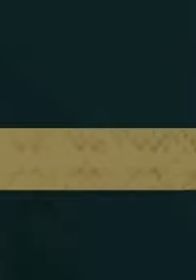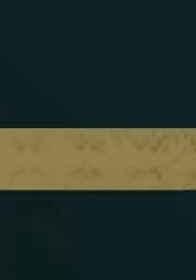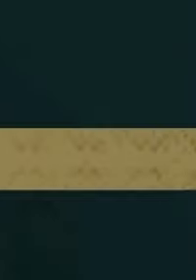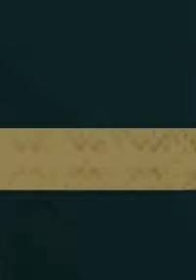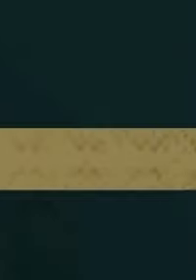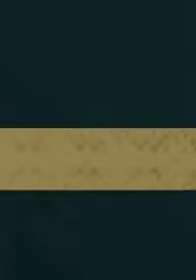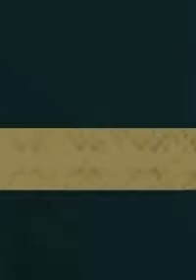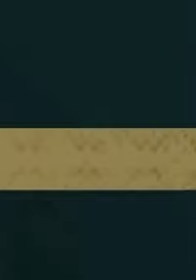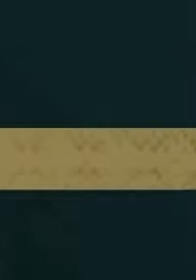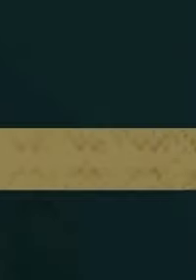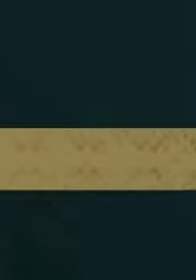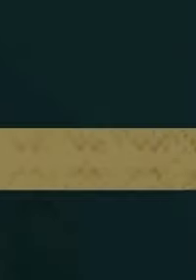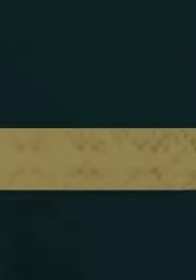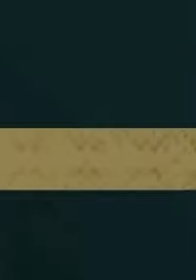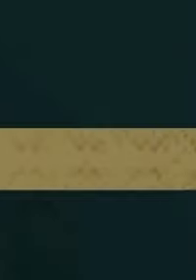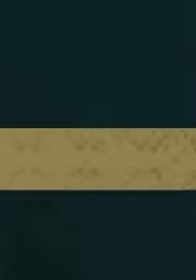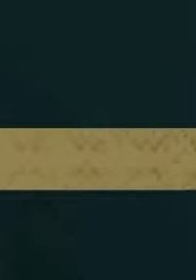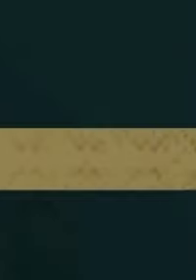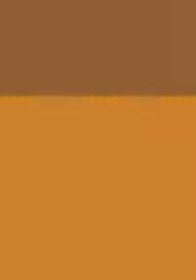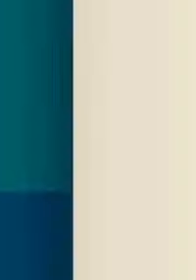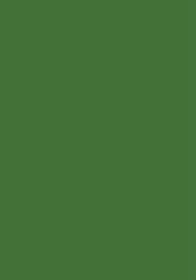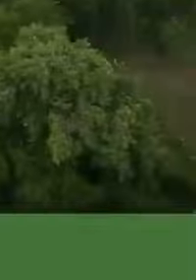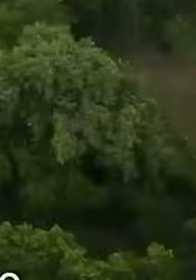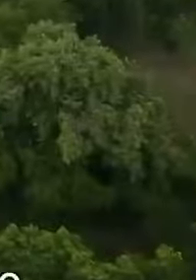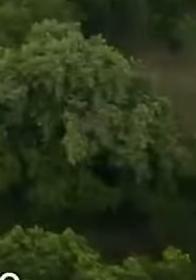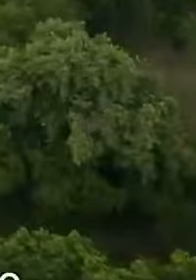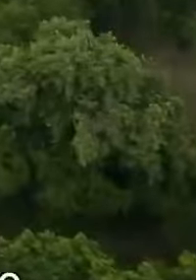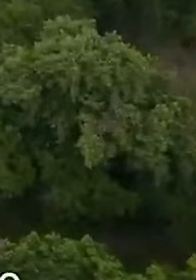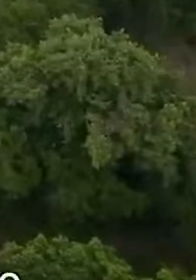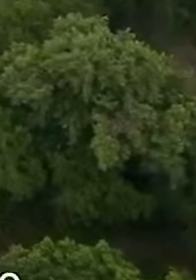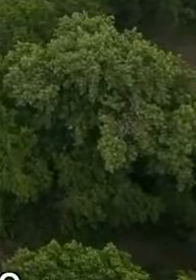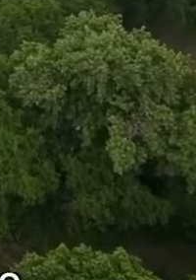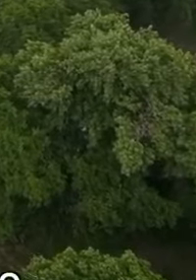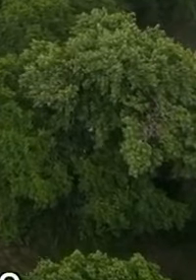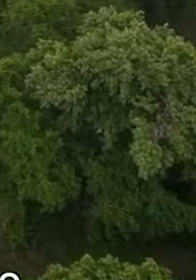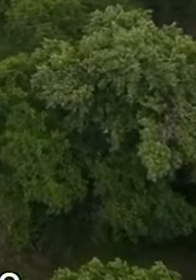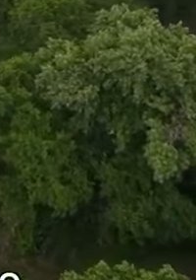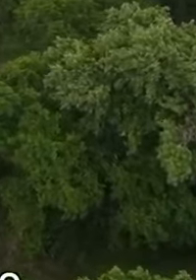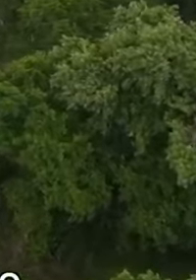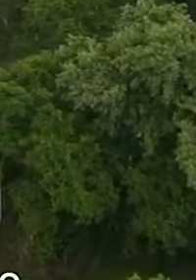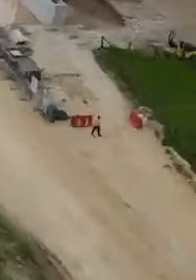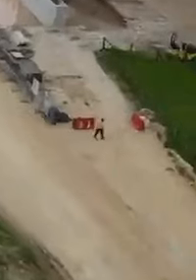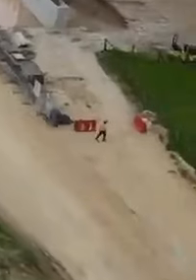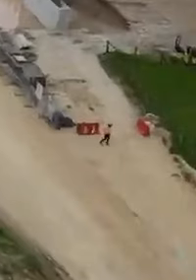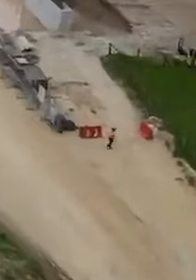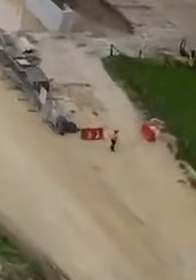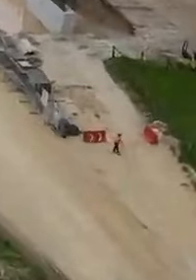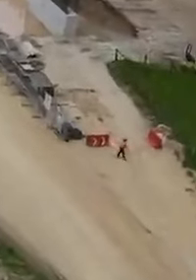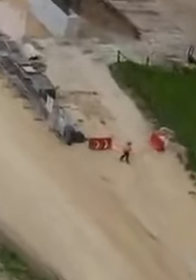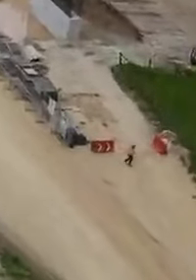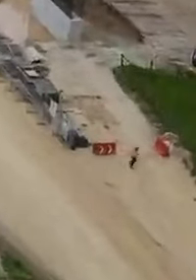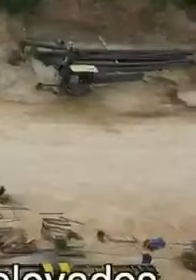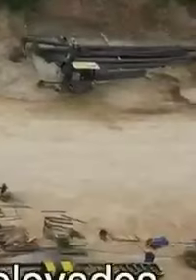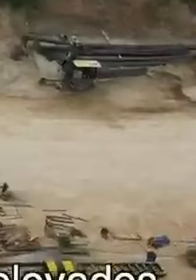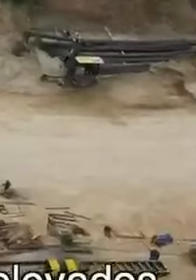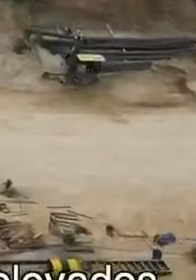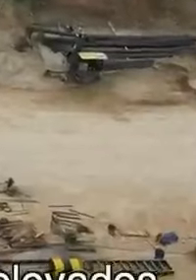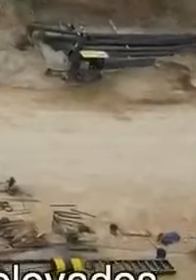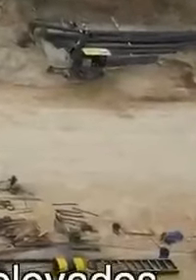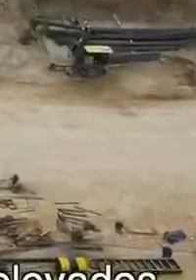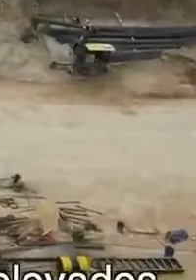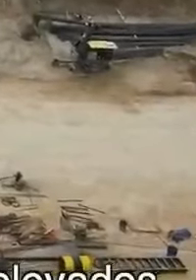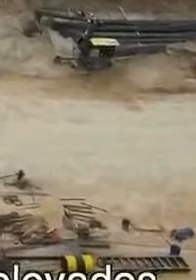de avances, 27 de junio de 2022. En el tramo 1, en Tenosique, Tabasco y en Palenque, Chiapas, avanza